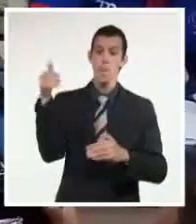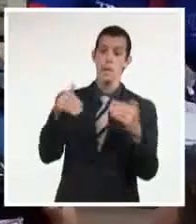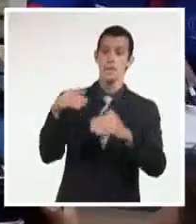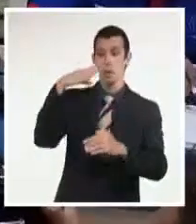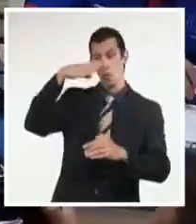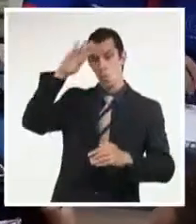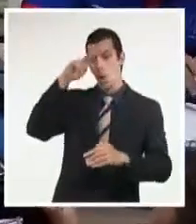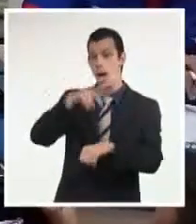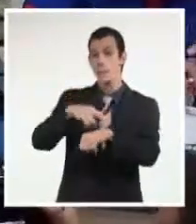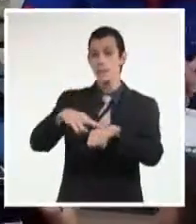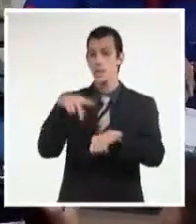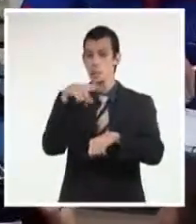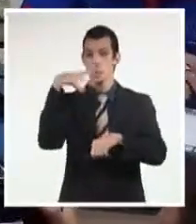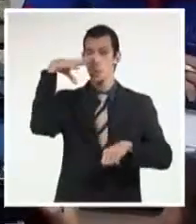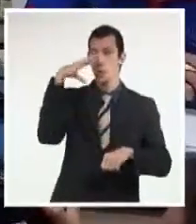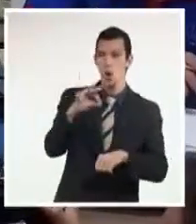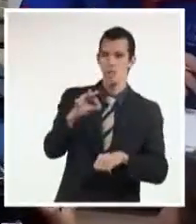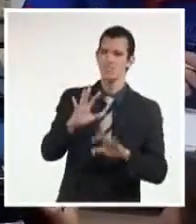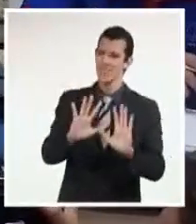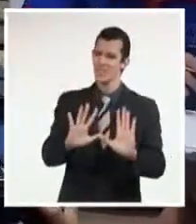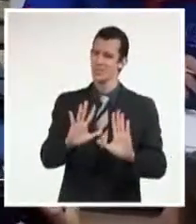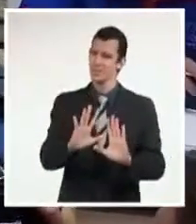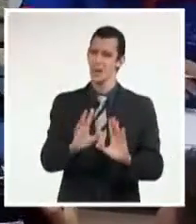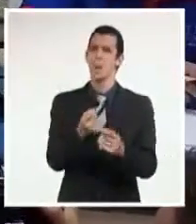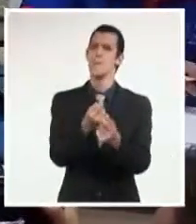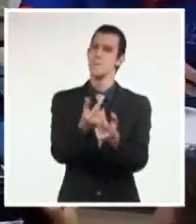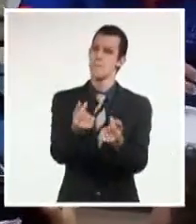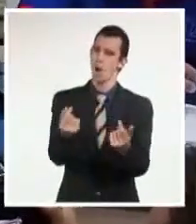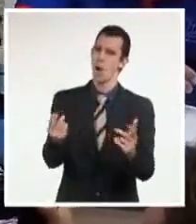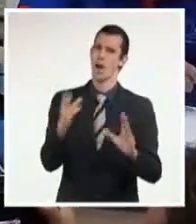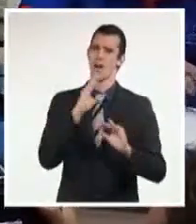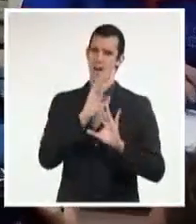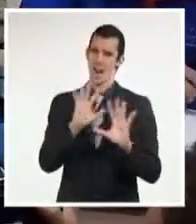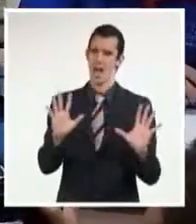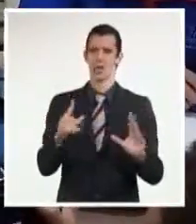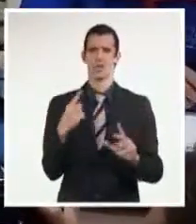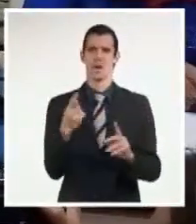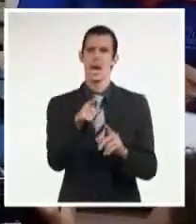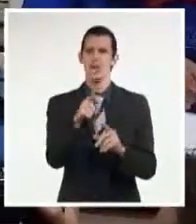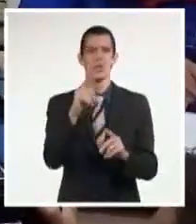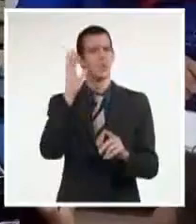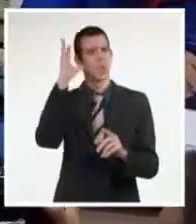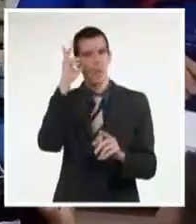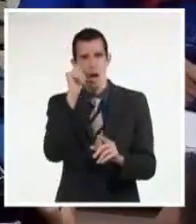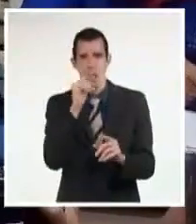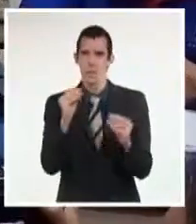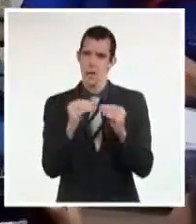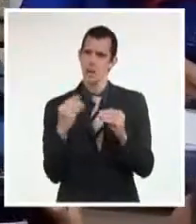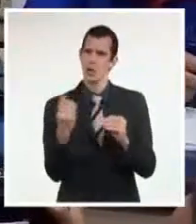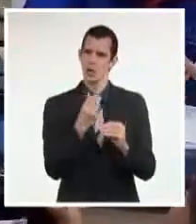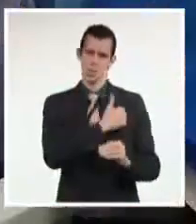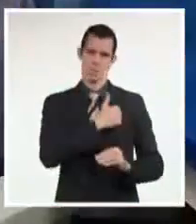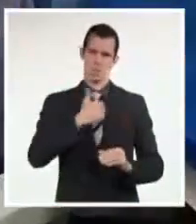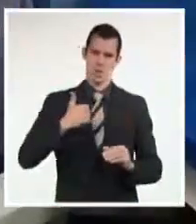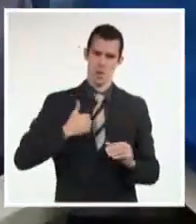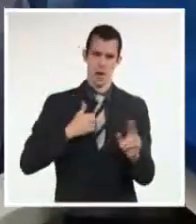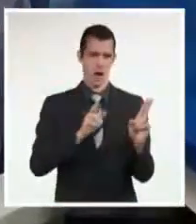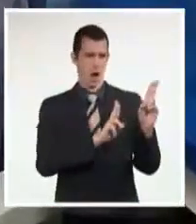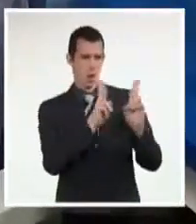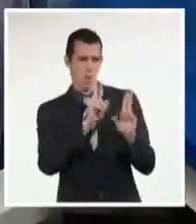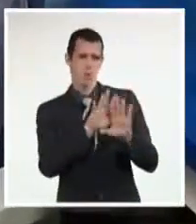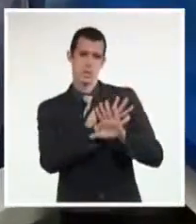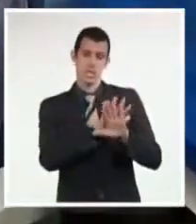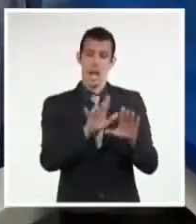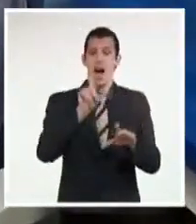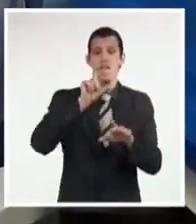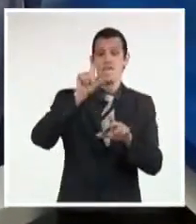en ese sentido el directivo pidió comprensión y paciencia a la afición para seguir trabajando con la discreción necesaria en su momento se publicará